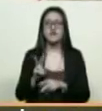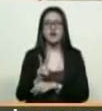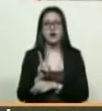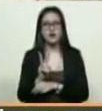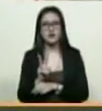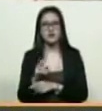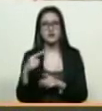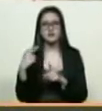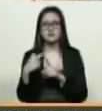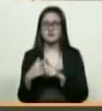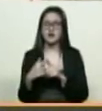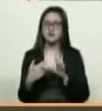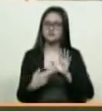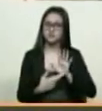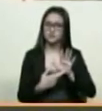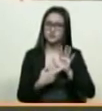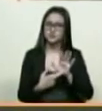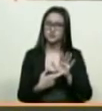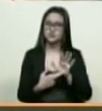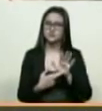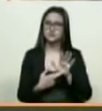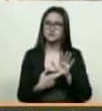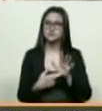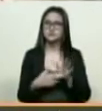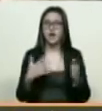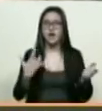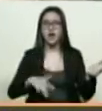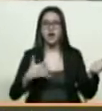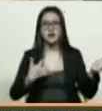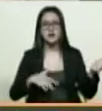en representación, evidentemente, nuestro hermano Ali,